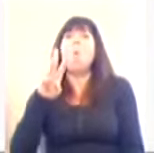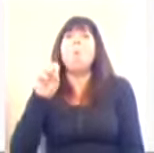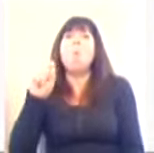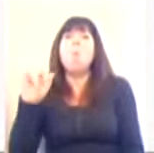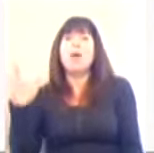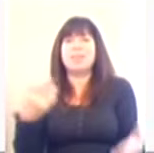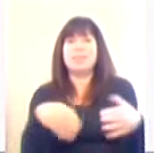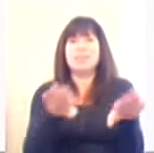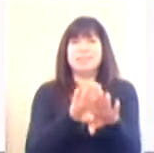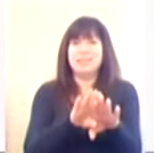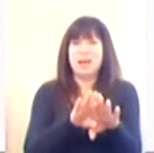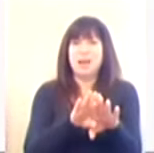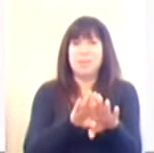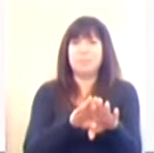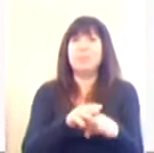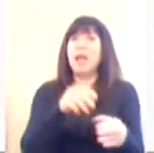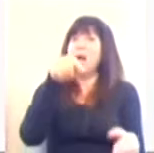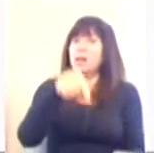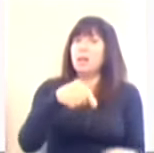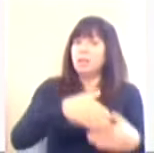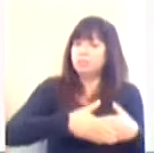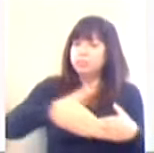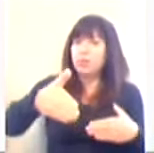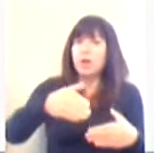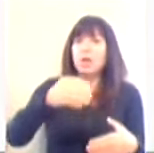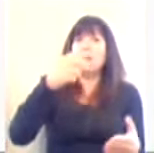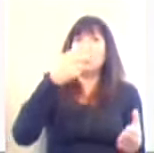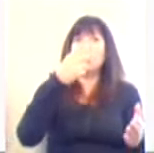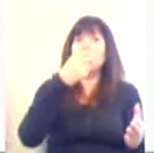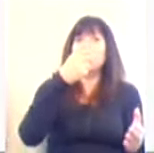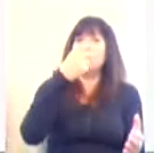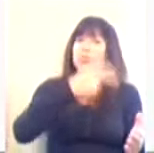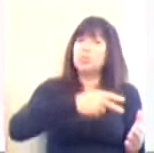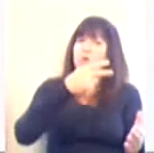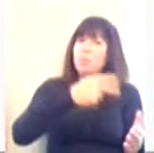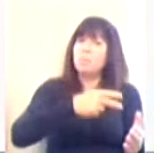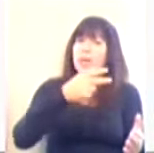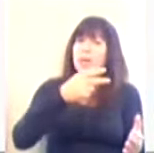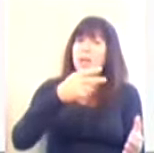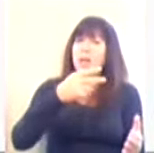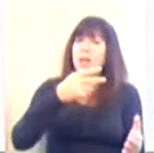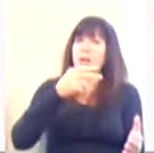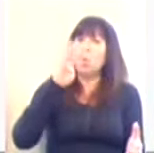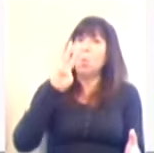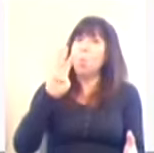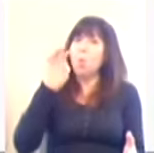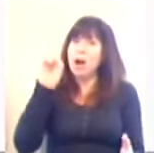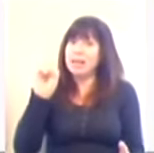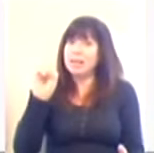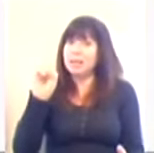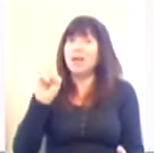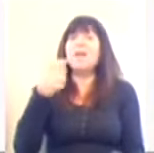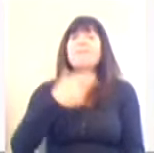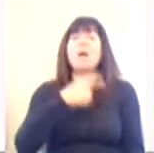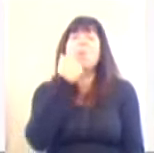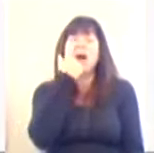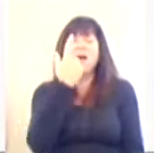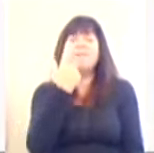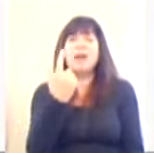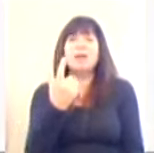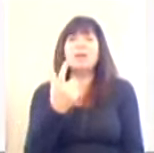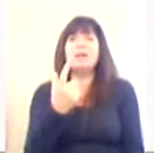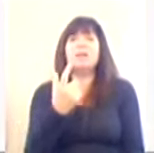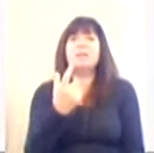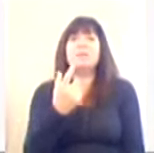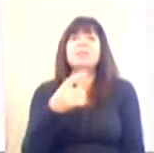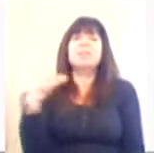Y eso implica que de aquí al año 2040, a más tardar, o sea, 10 años antes que la meta de carbono neutralidad, vamos a haber sacado el